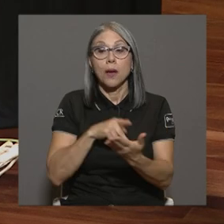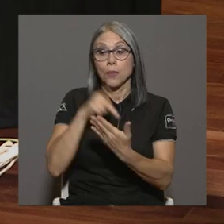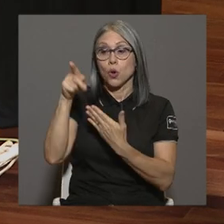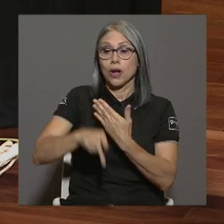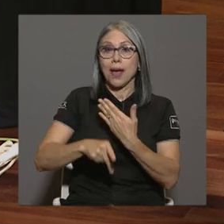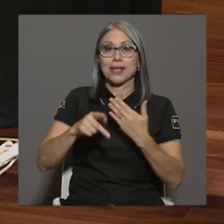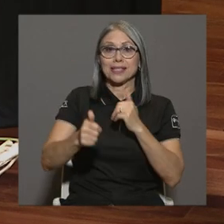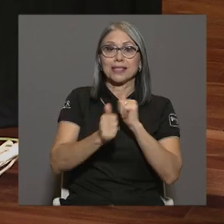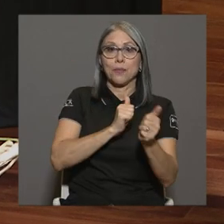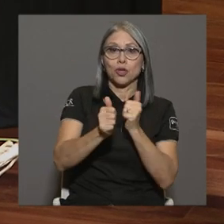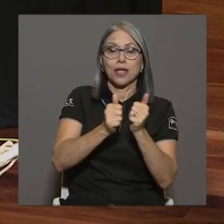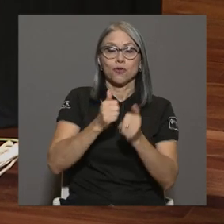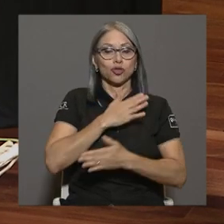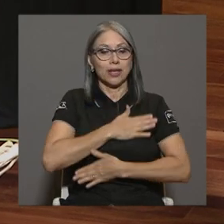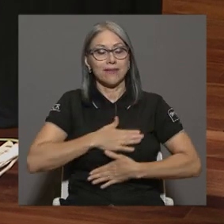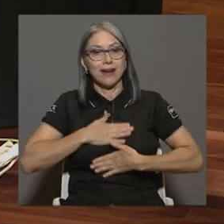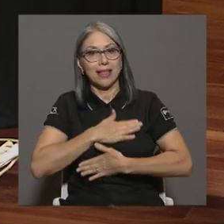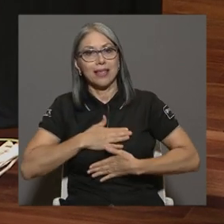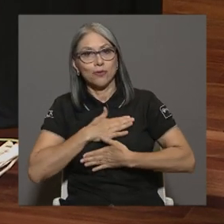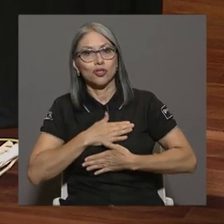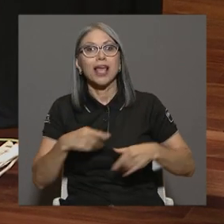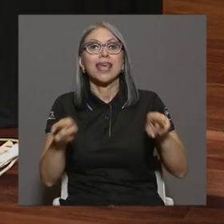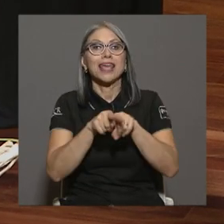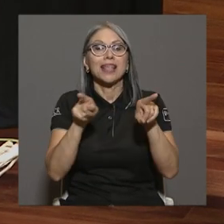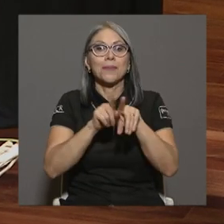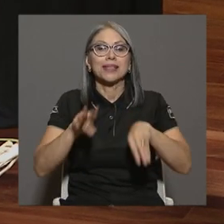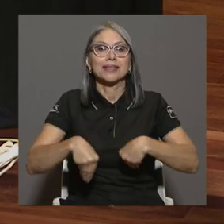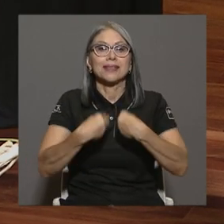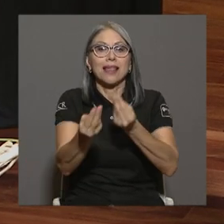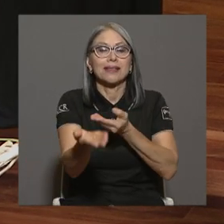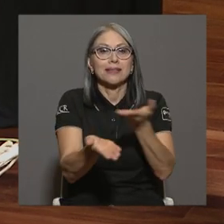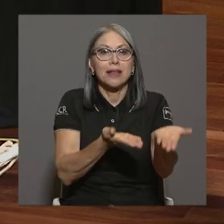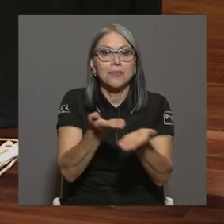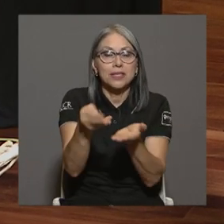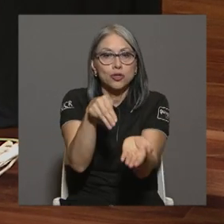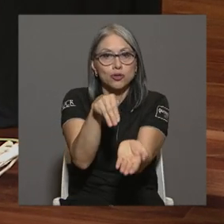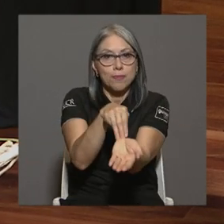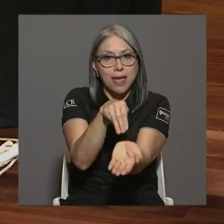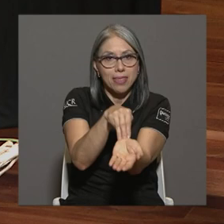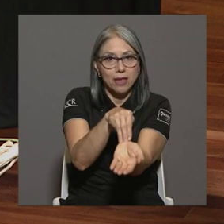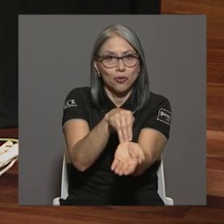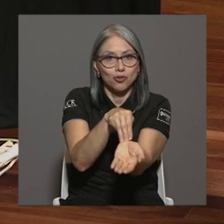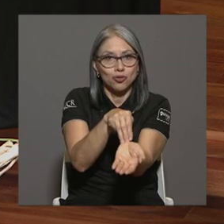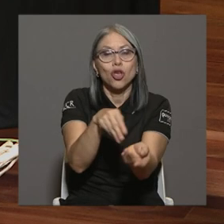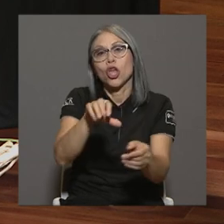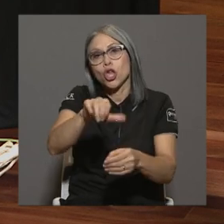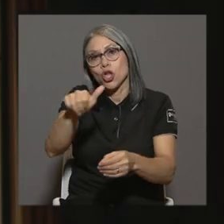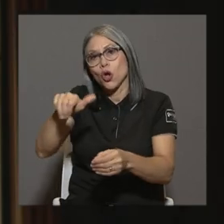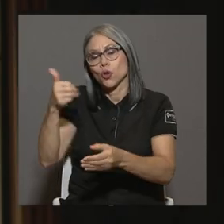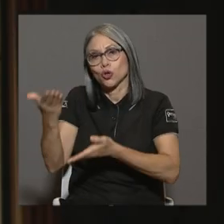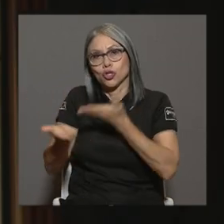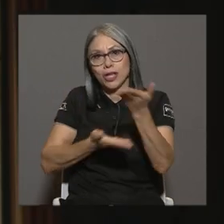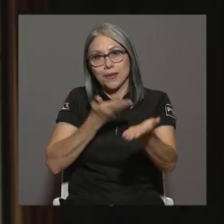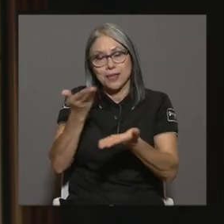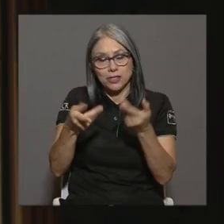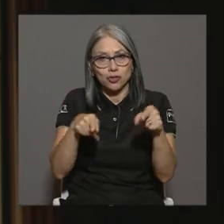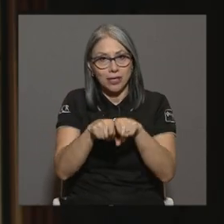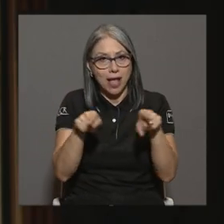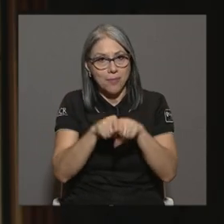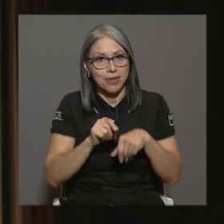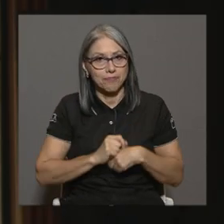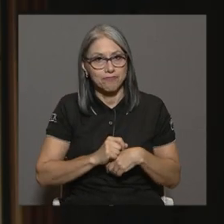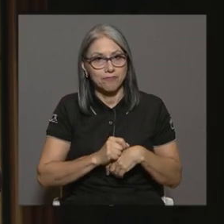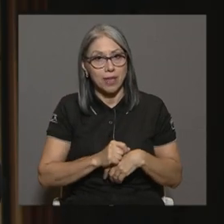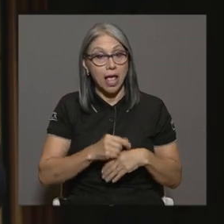deportivos y recreativos, así como la prestación de servicios de atención médica, entre otros. Al respecto,